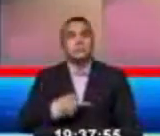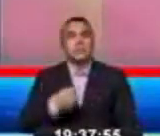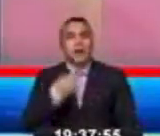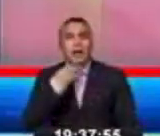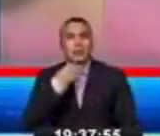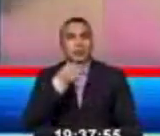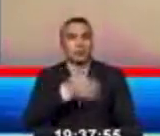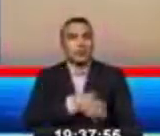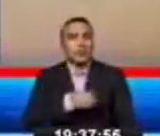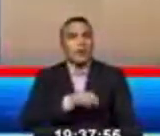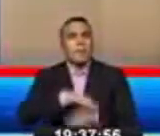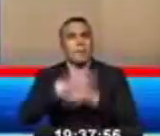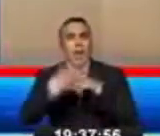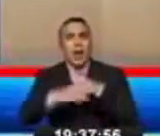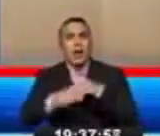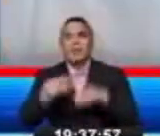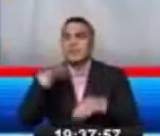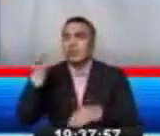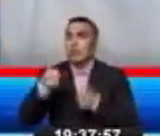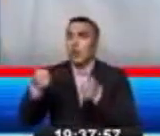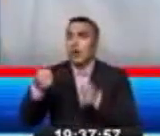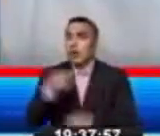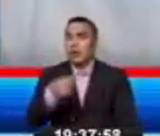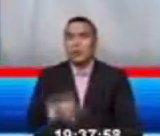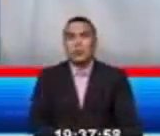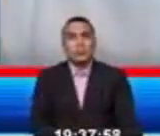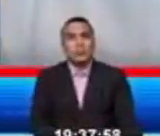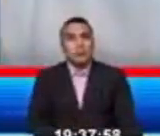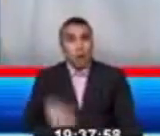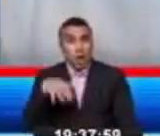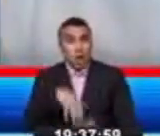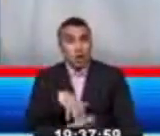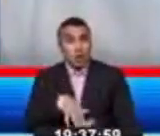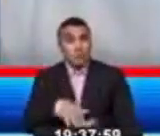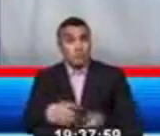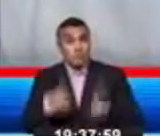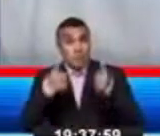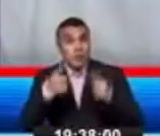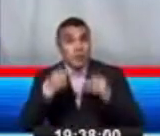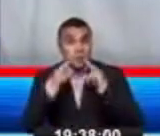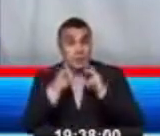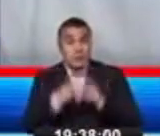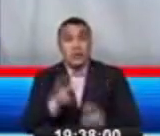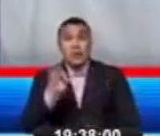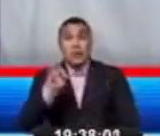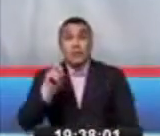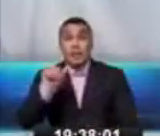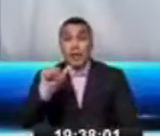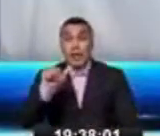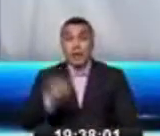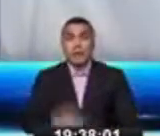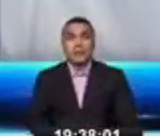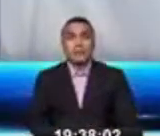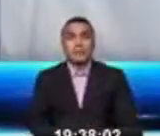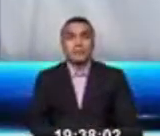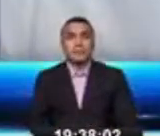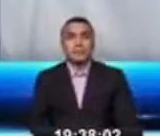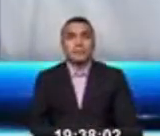llamado suero marino defienden esta práctica. Estudios científicos como para decir que la FDA o el CDC de